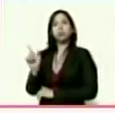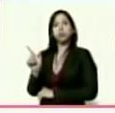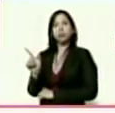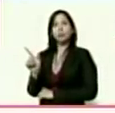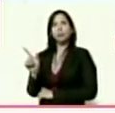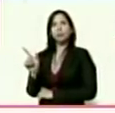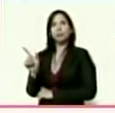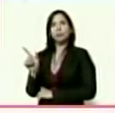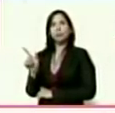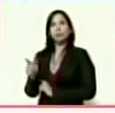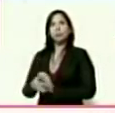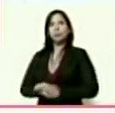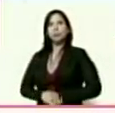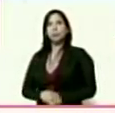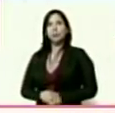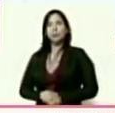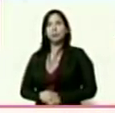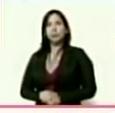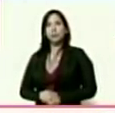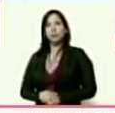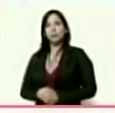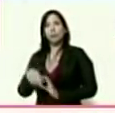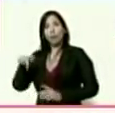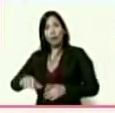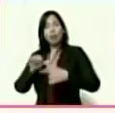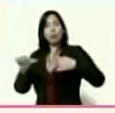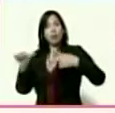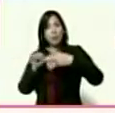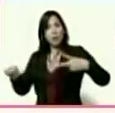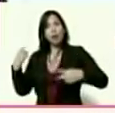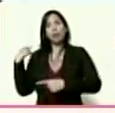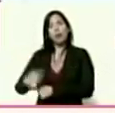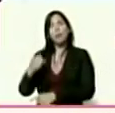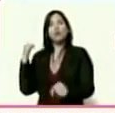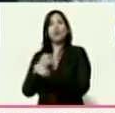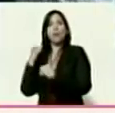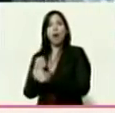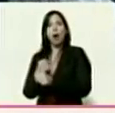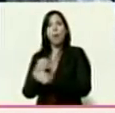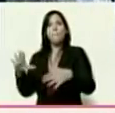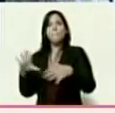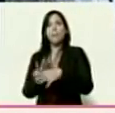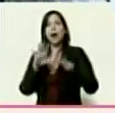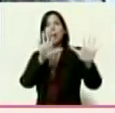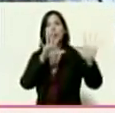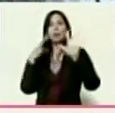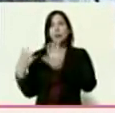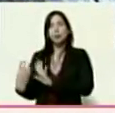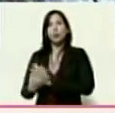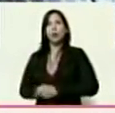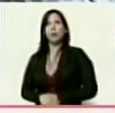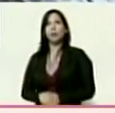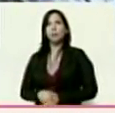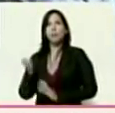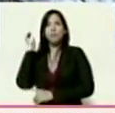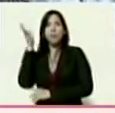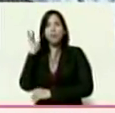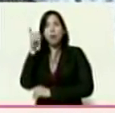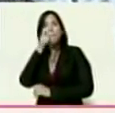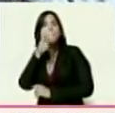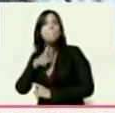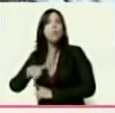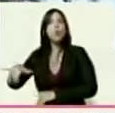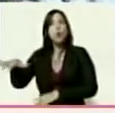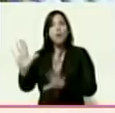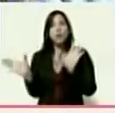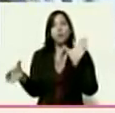Venezuela. Y esta semana tenemos la agenda, el martes 19 tenemos la agenda del Congreso de los Pueblos, reunión,